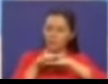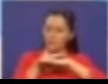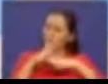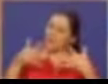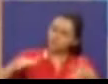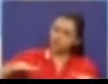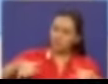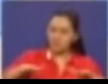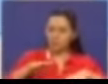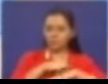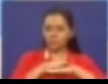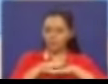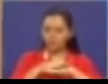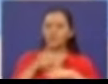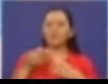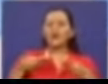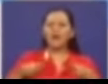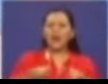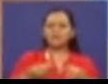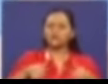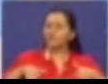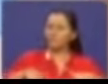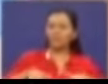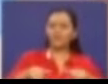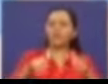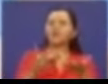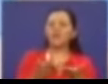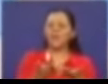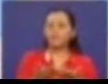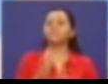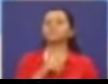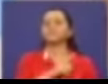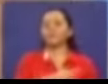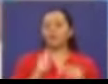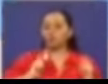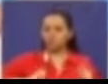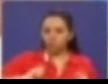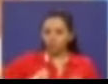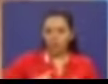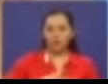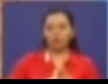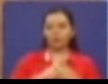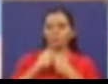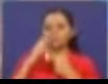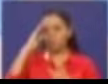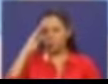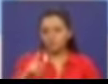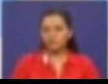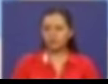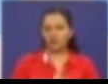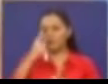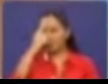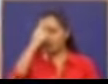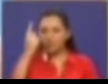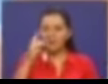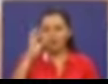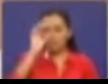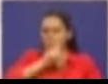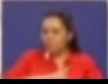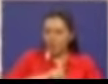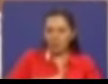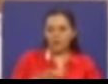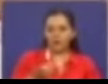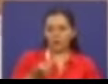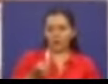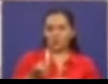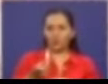salarios, gastos administrativos, útiles escolares para los chicos de las escuelas. Y no es malo. Contablemente, por eso hay que